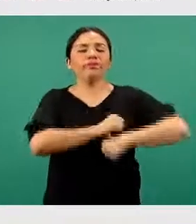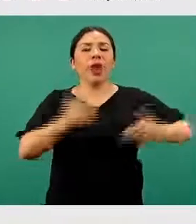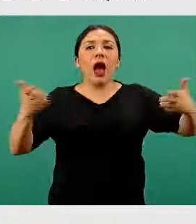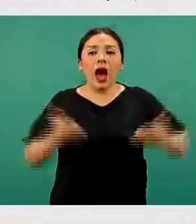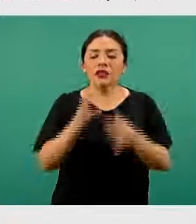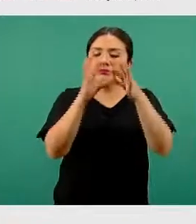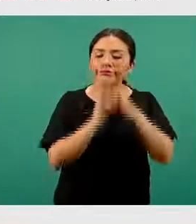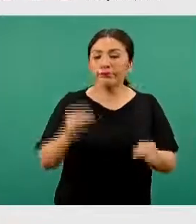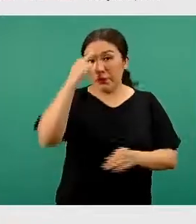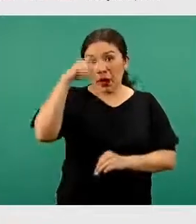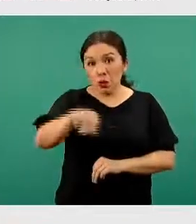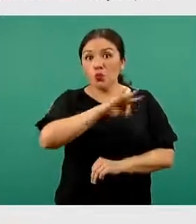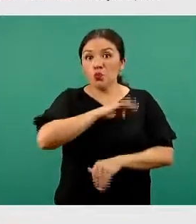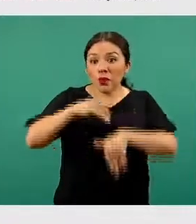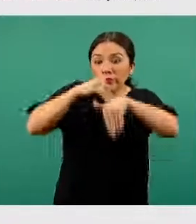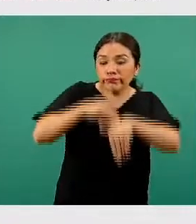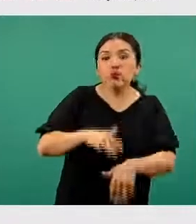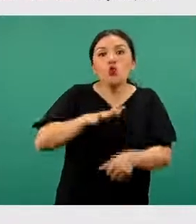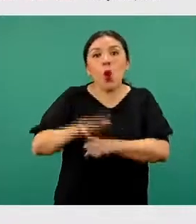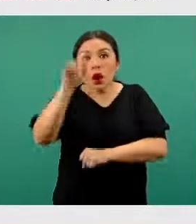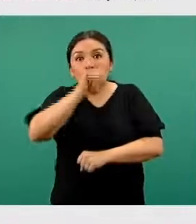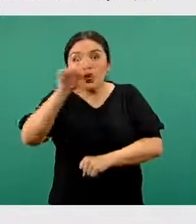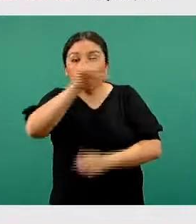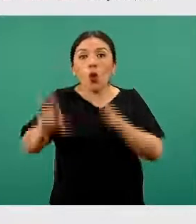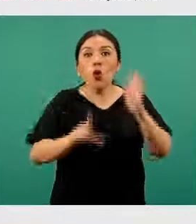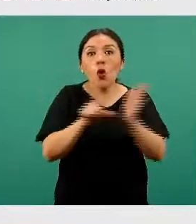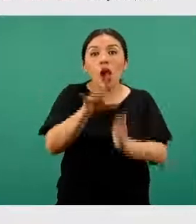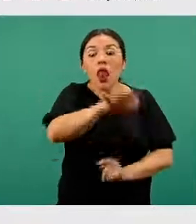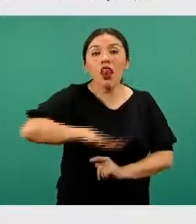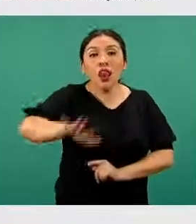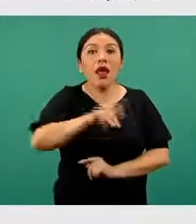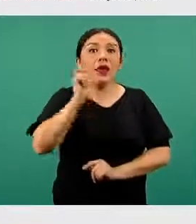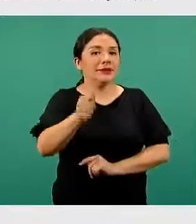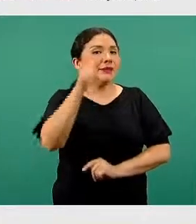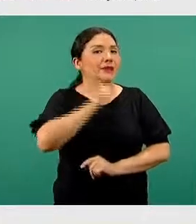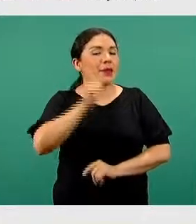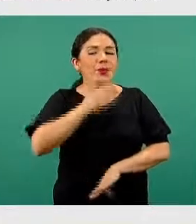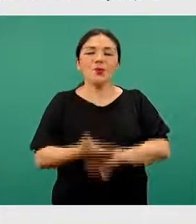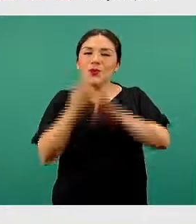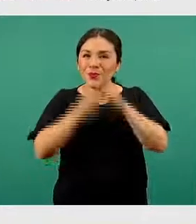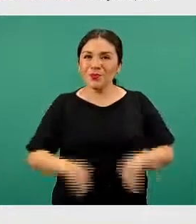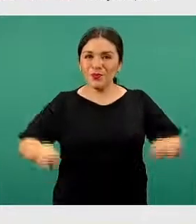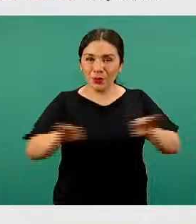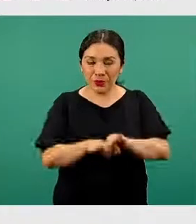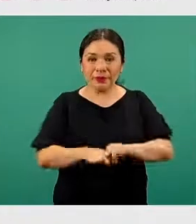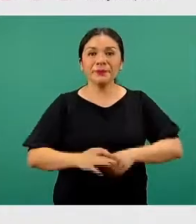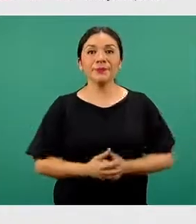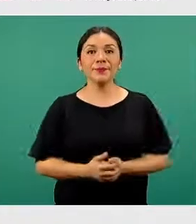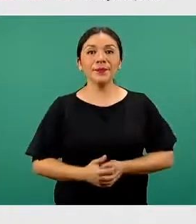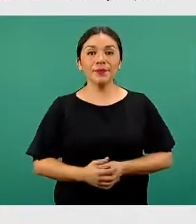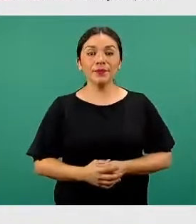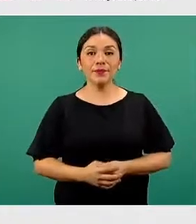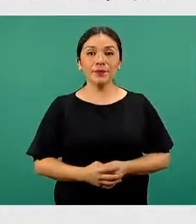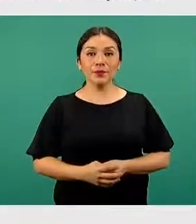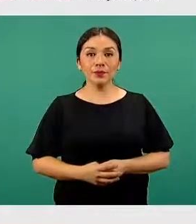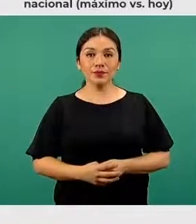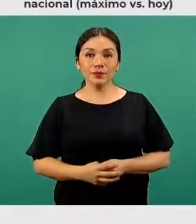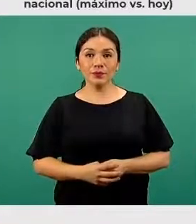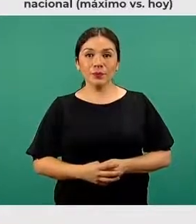para que puedan seguir las recomendaciones locales, que siempre son extraordinariamente importantes. Si me pasa la siguiente, por favor.